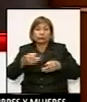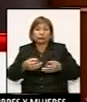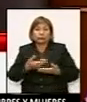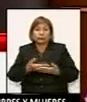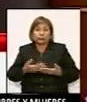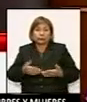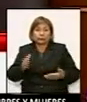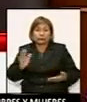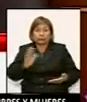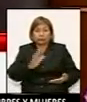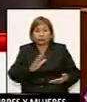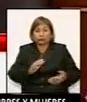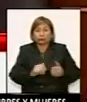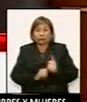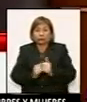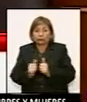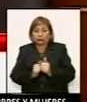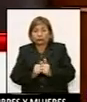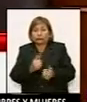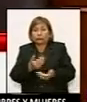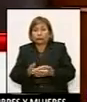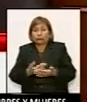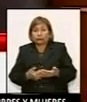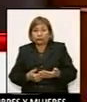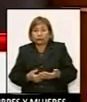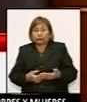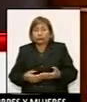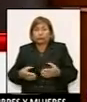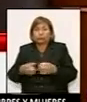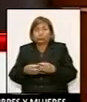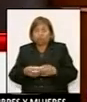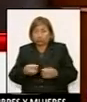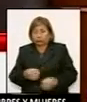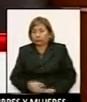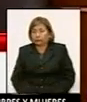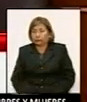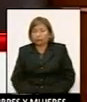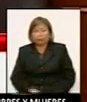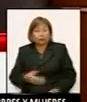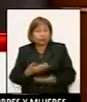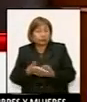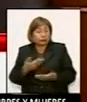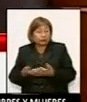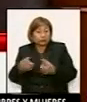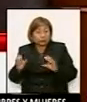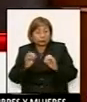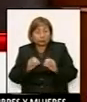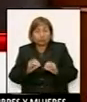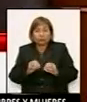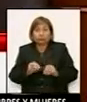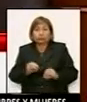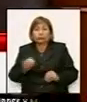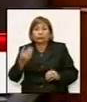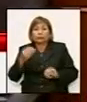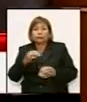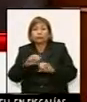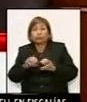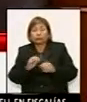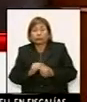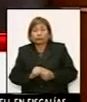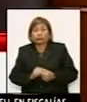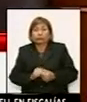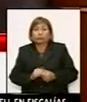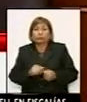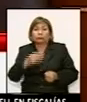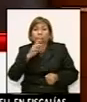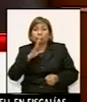conforme a sus funciones y competencias en materia de gobierno digital. Se establecen principios de interoperabilidad como